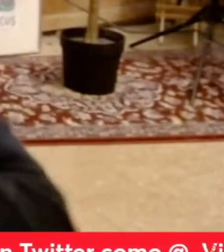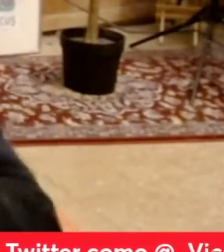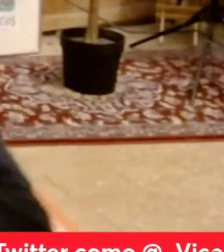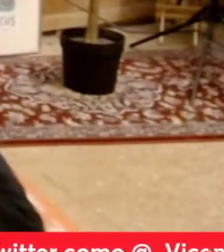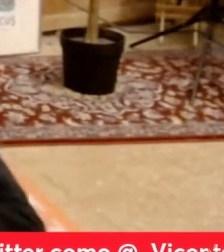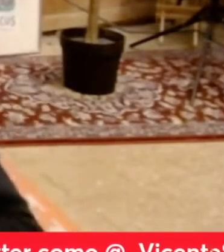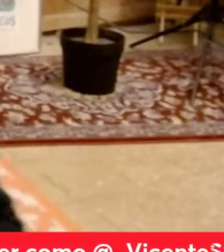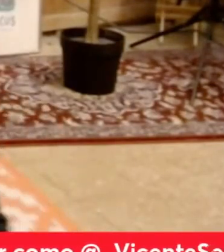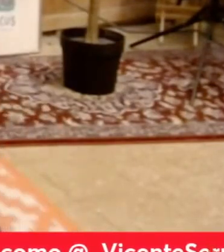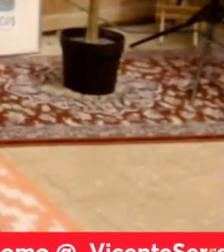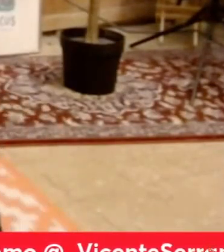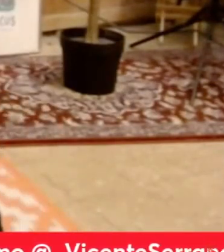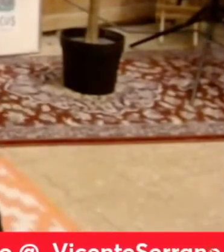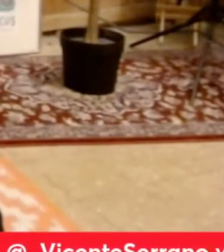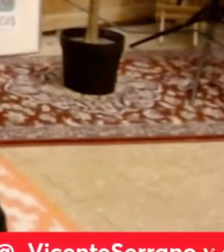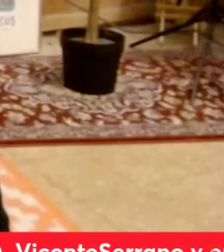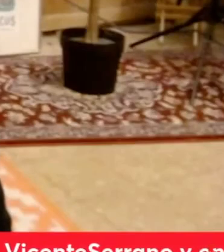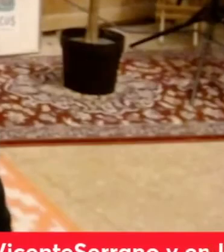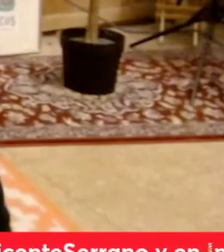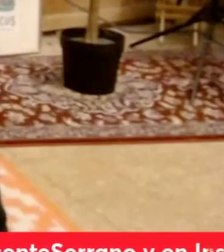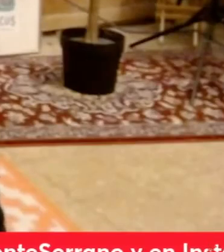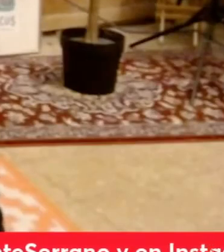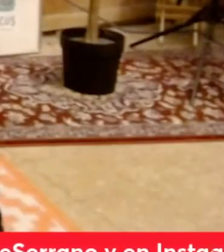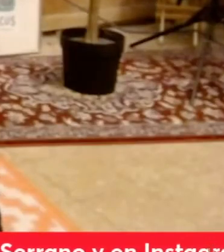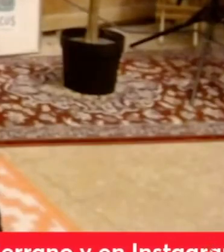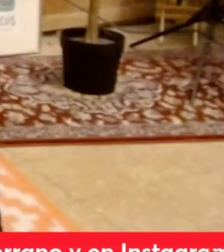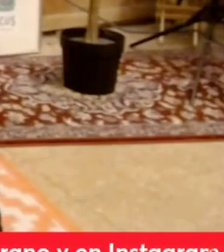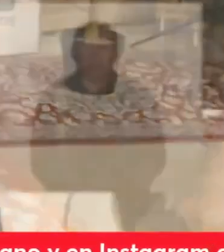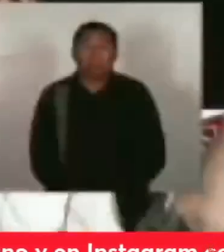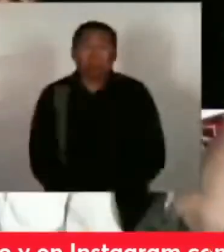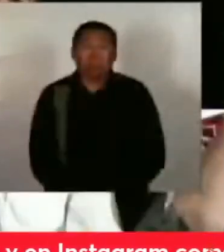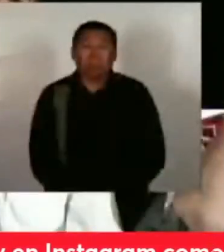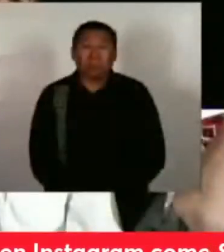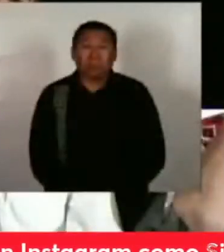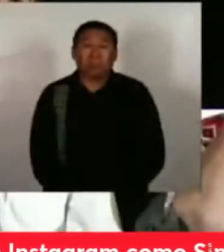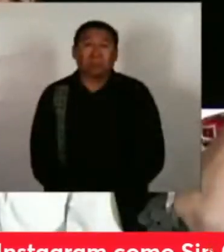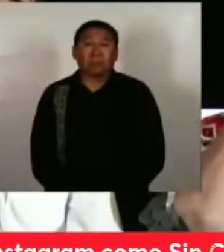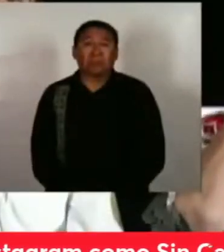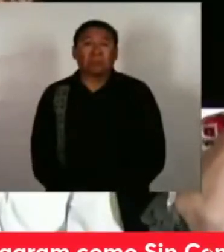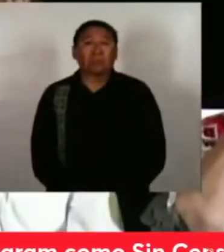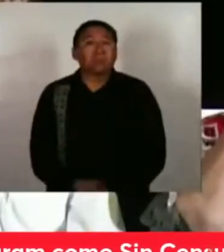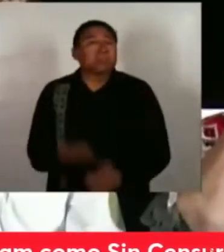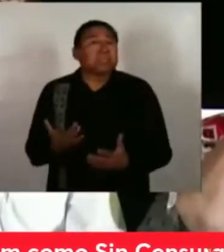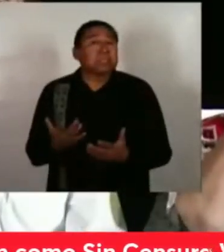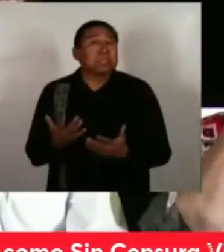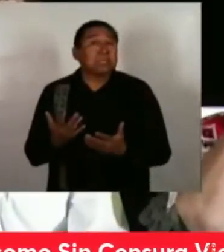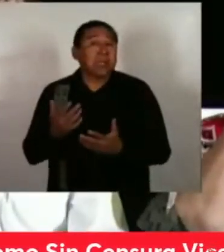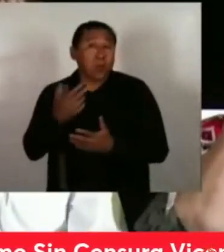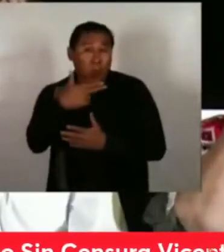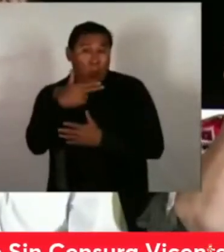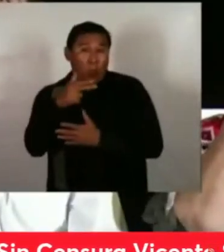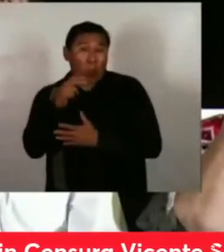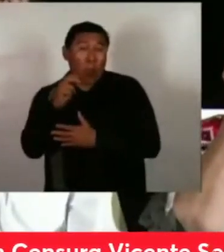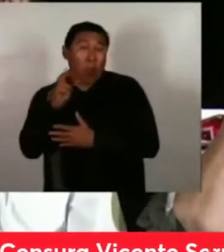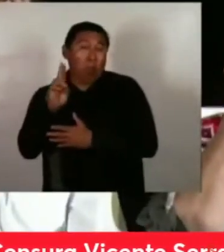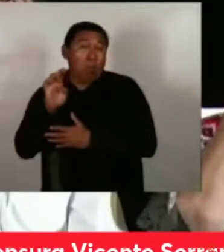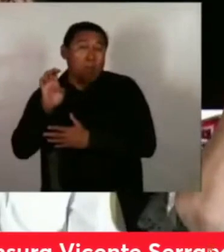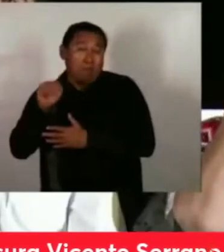momentos más, vamos a qué tan tendencioso andan los medios de comunicación corporativos. Ahora que Humberto estaba